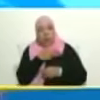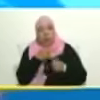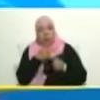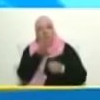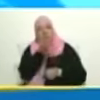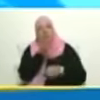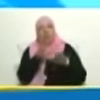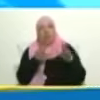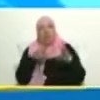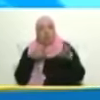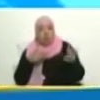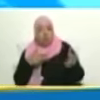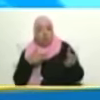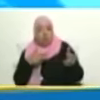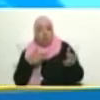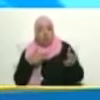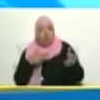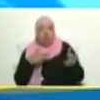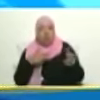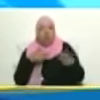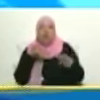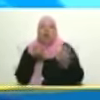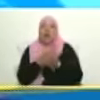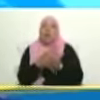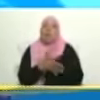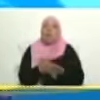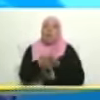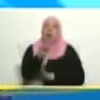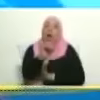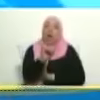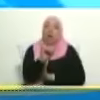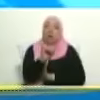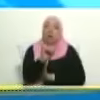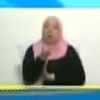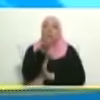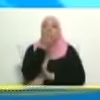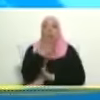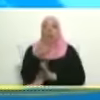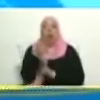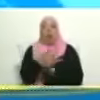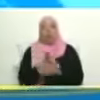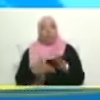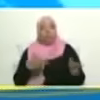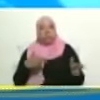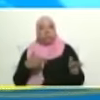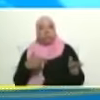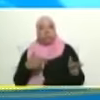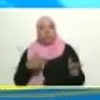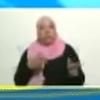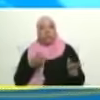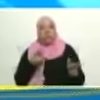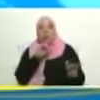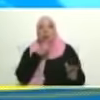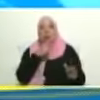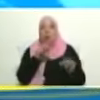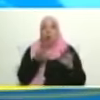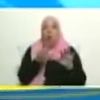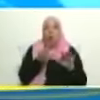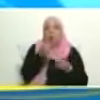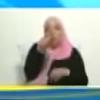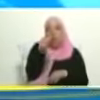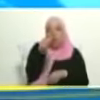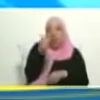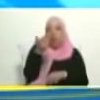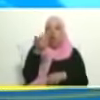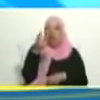38, ¿verdad, Silita? Y de repente yo tengo buena puntería. De 10-8. Pum,